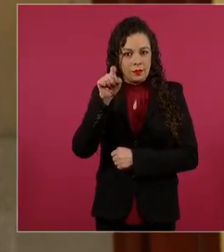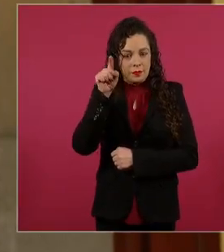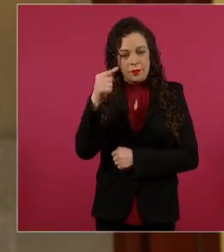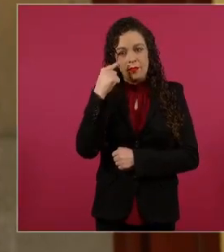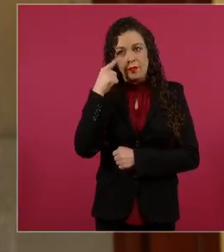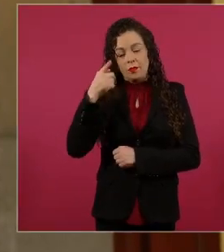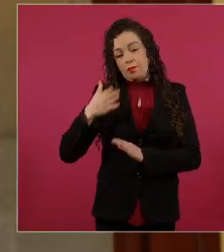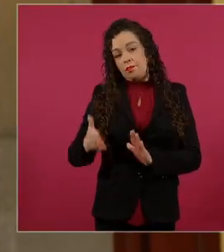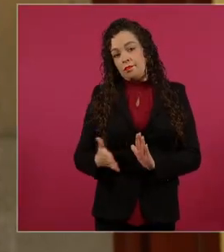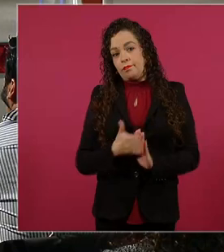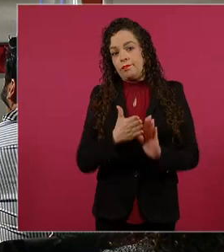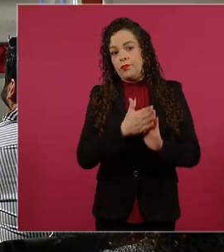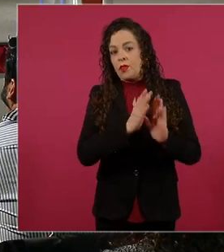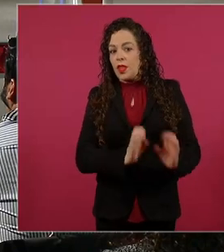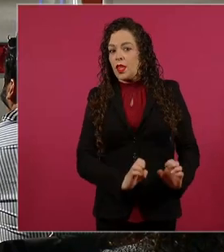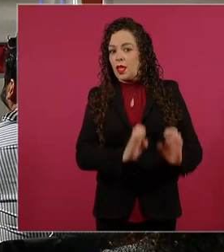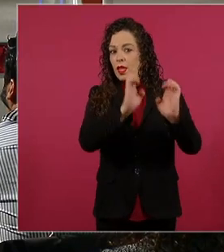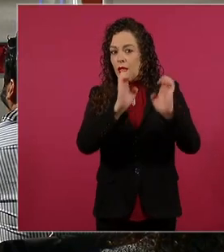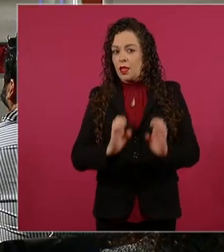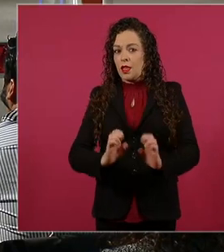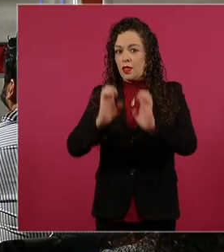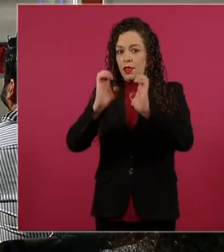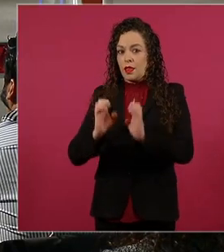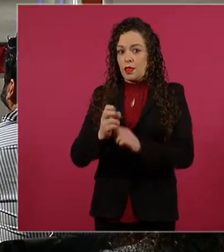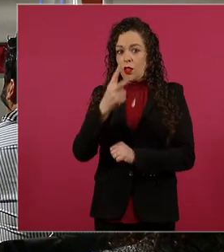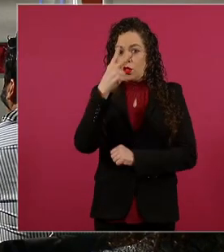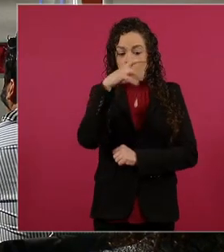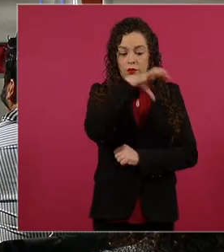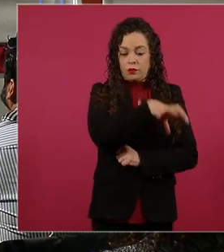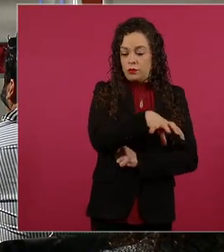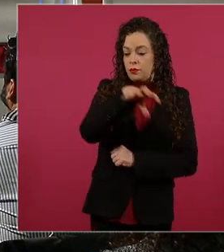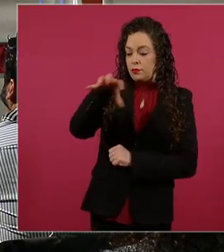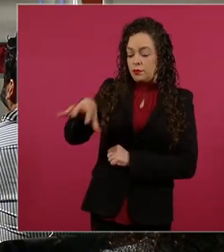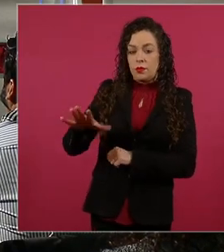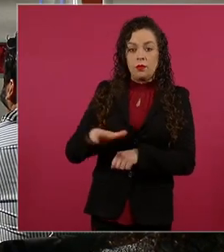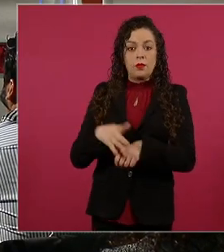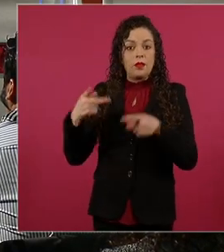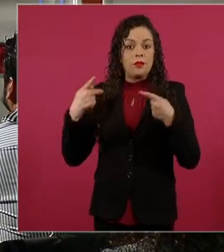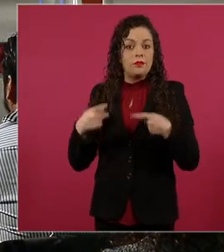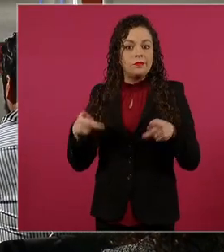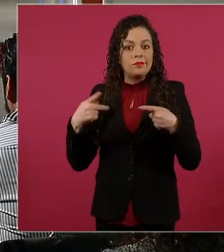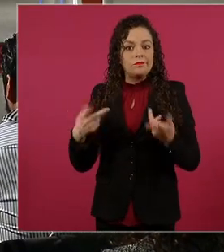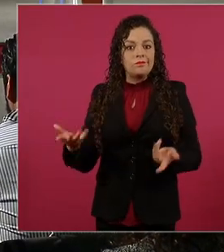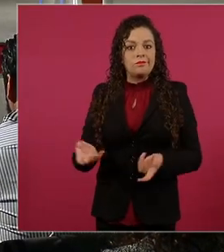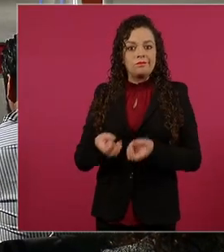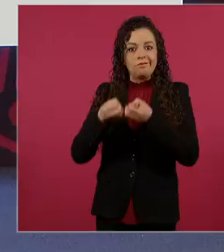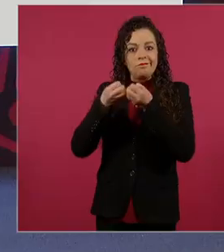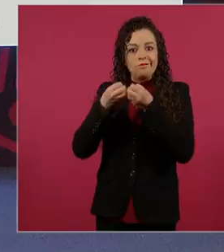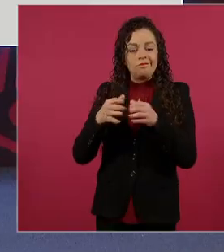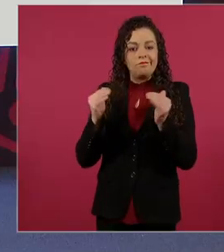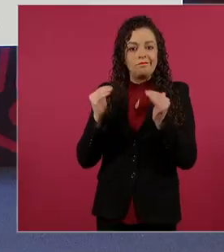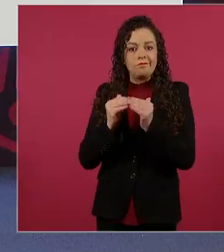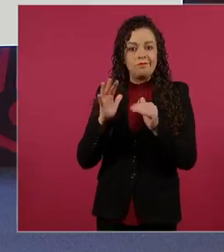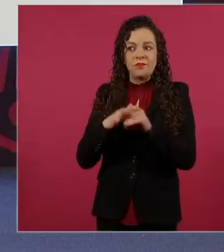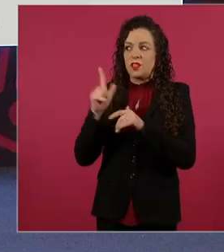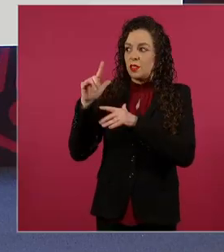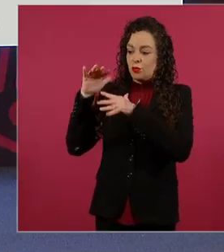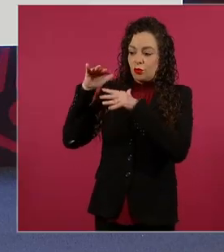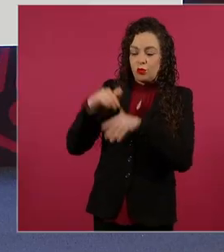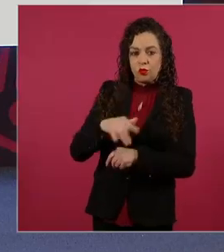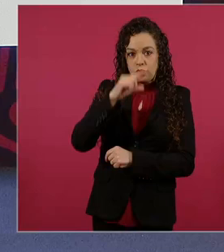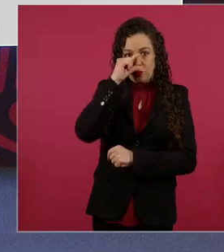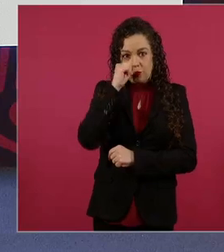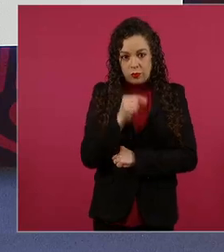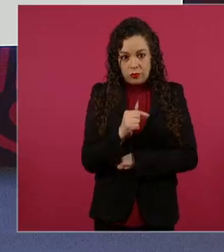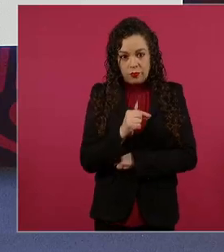habitacionales para atender a estas familias afectadas por la caída de La Roca, uno en Tlanepantla y otro